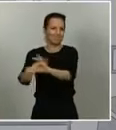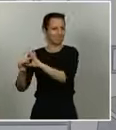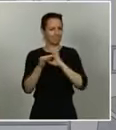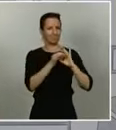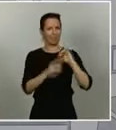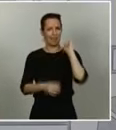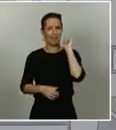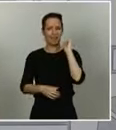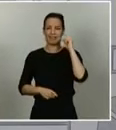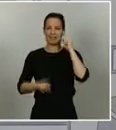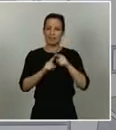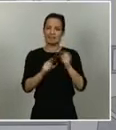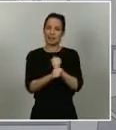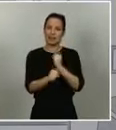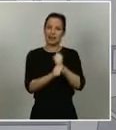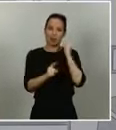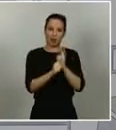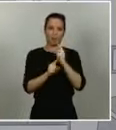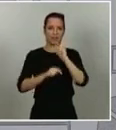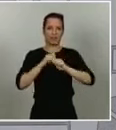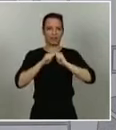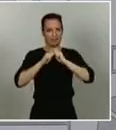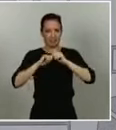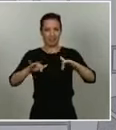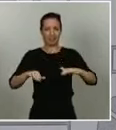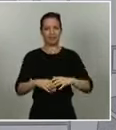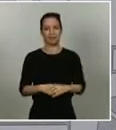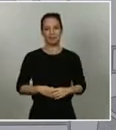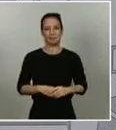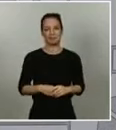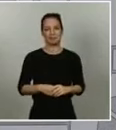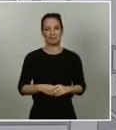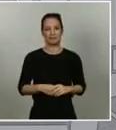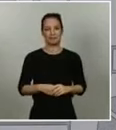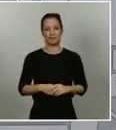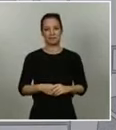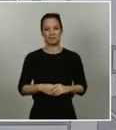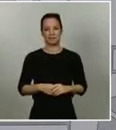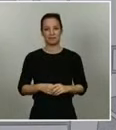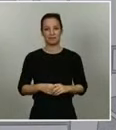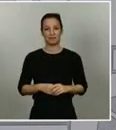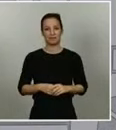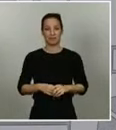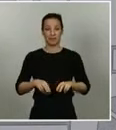para trabajar contra esta pandemia. Creo que este estudio marca un antes y un después